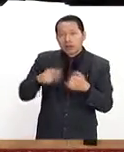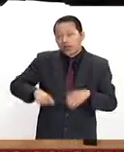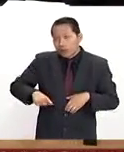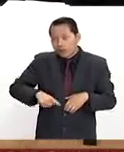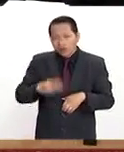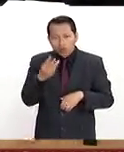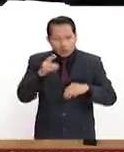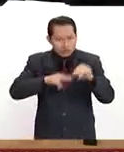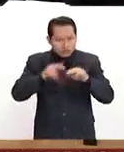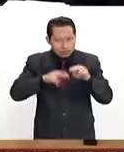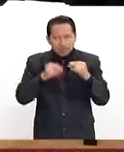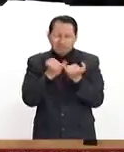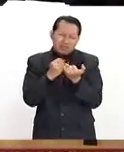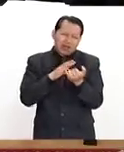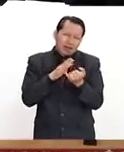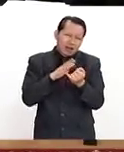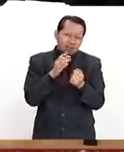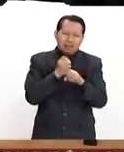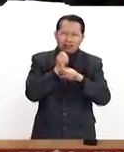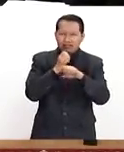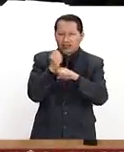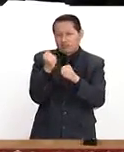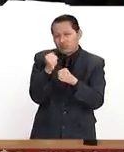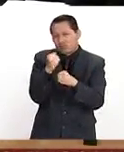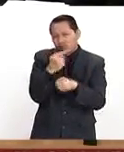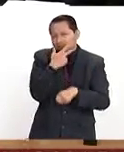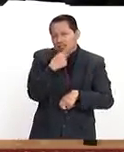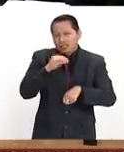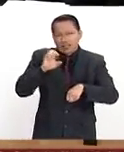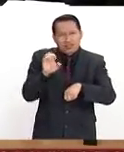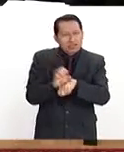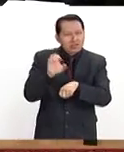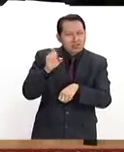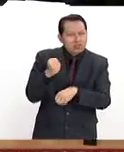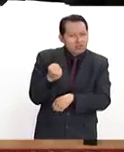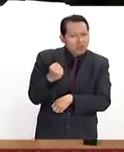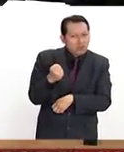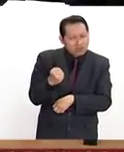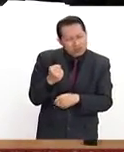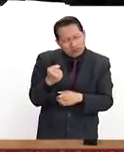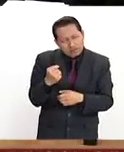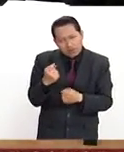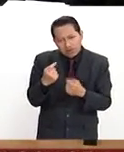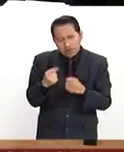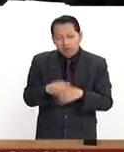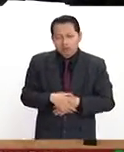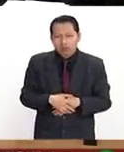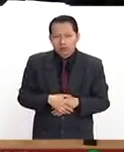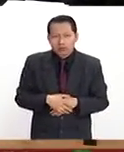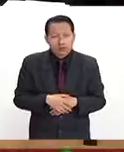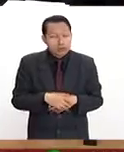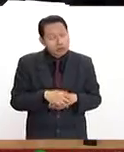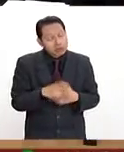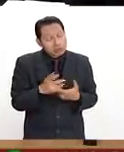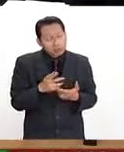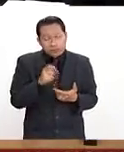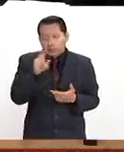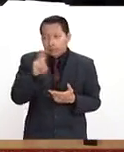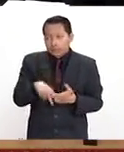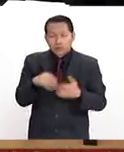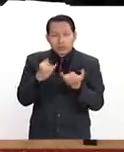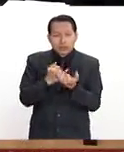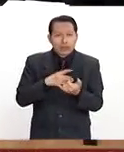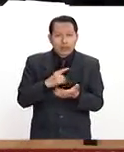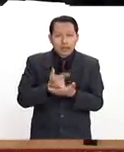todo hay lugares y estados más arraigados con este machismo tan desorientado, ¿no? Pues no solo arraigados, sino que tenemos también un